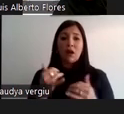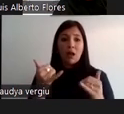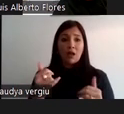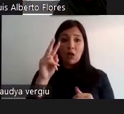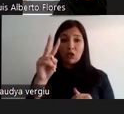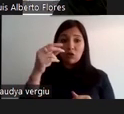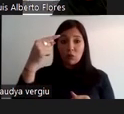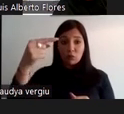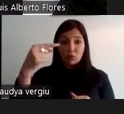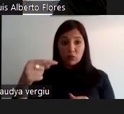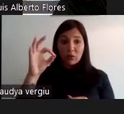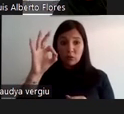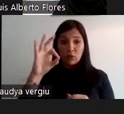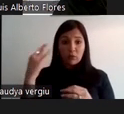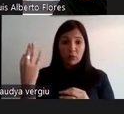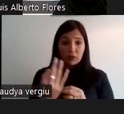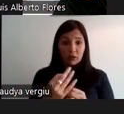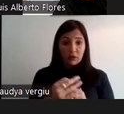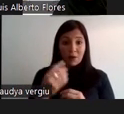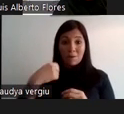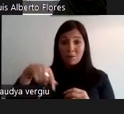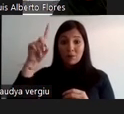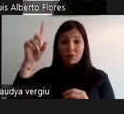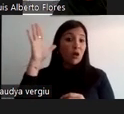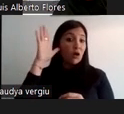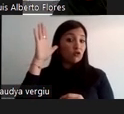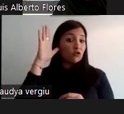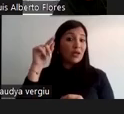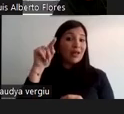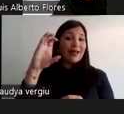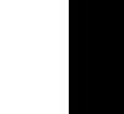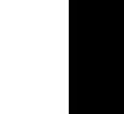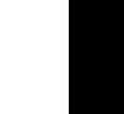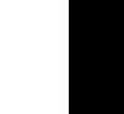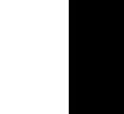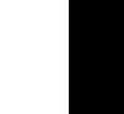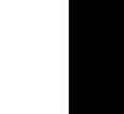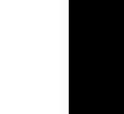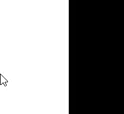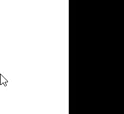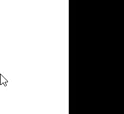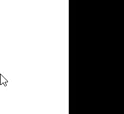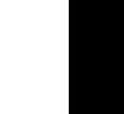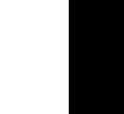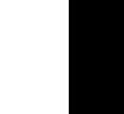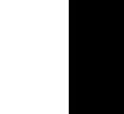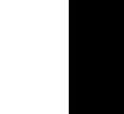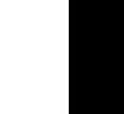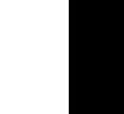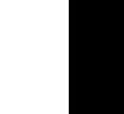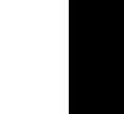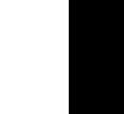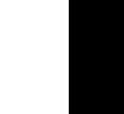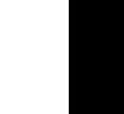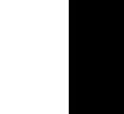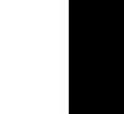importantes a tomar en cuenta primero Escuchar siempre a nuestro cliente y hasta el día de mañana oportuna